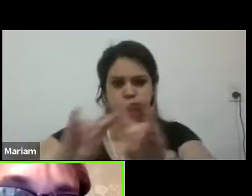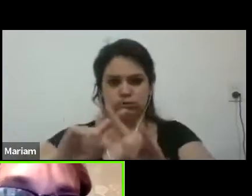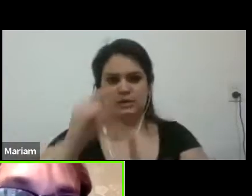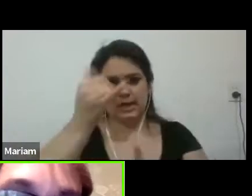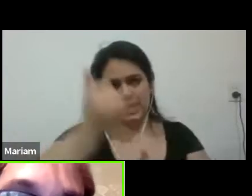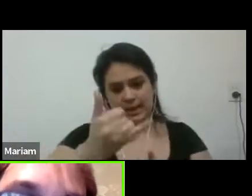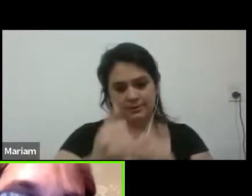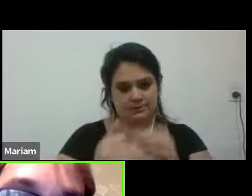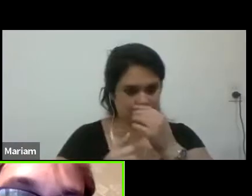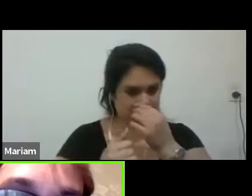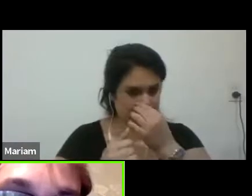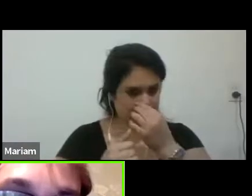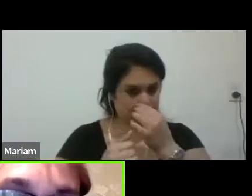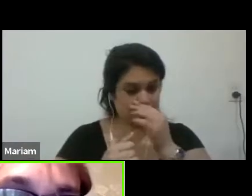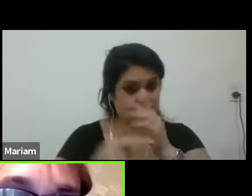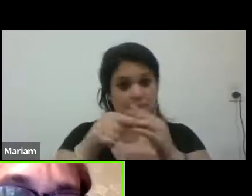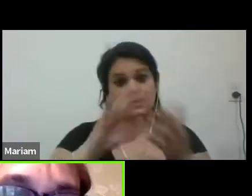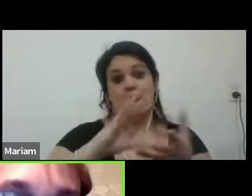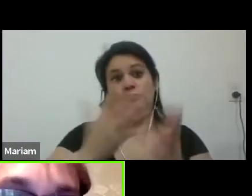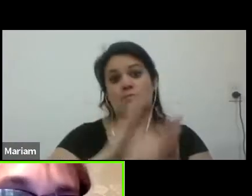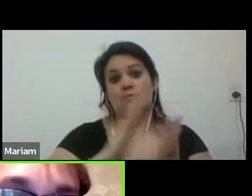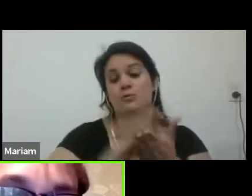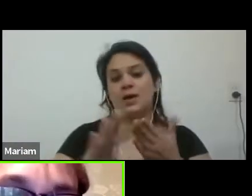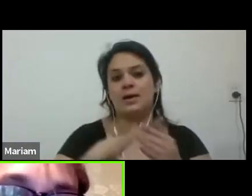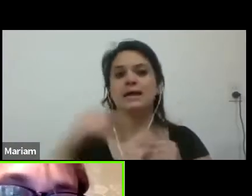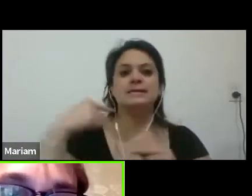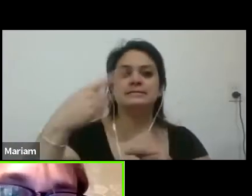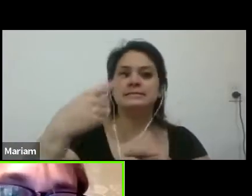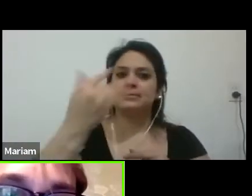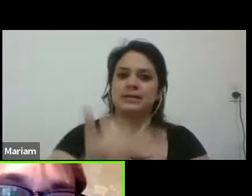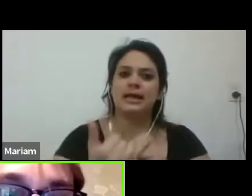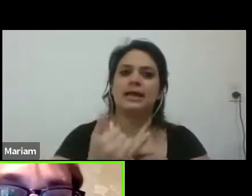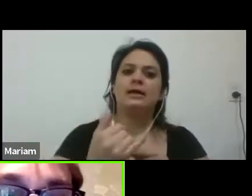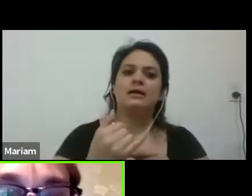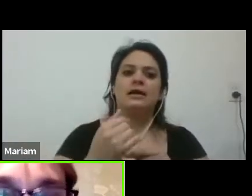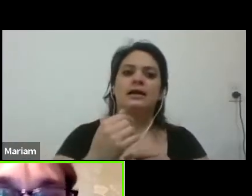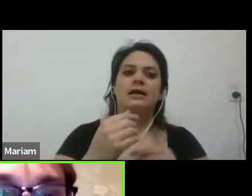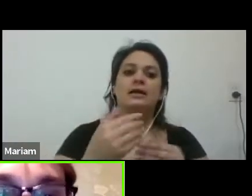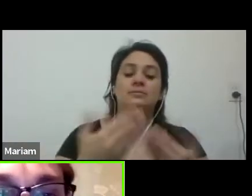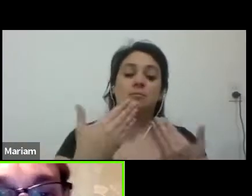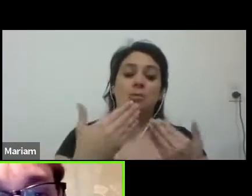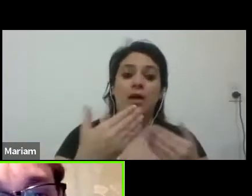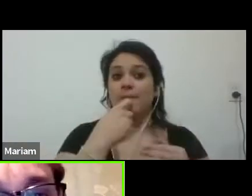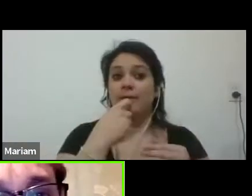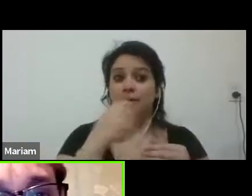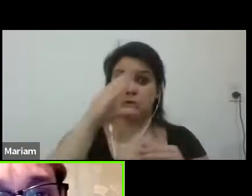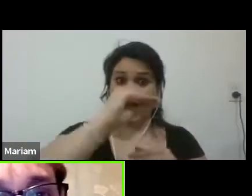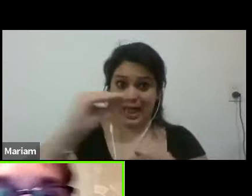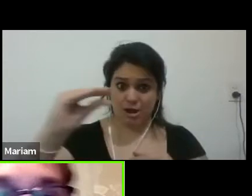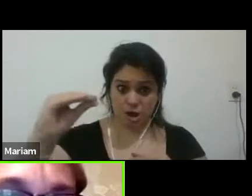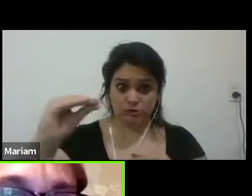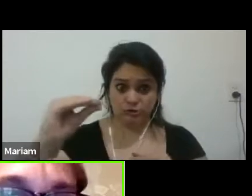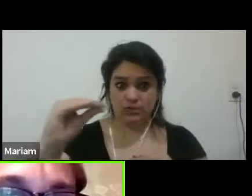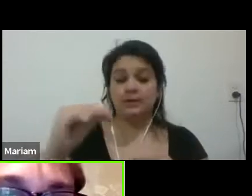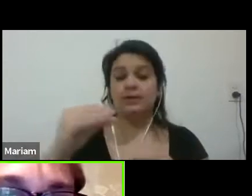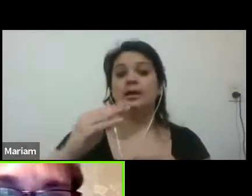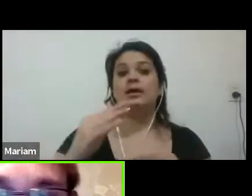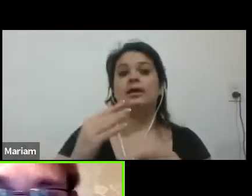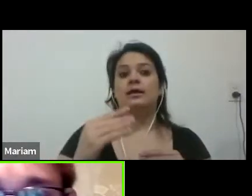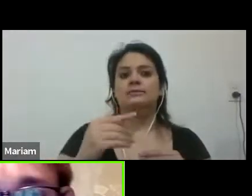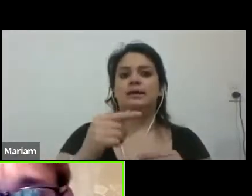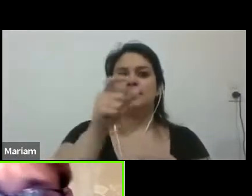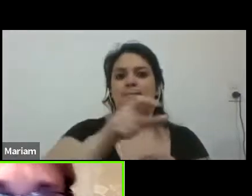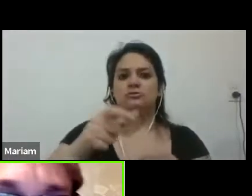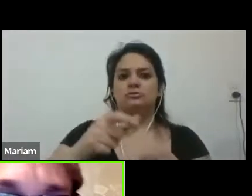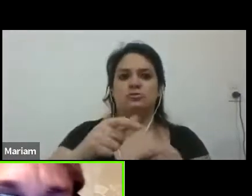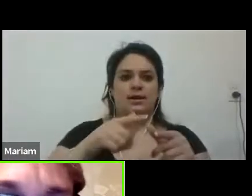esta nueva metodología se va a abrir siempre y cuando lleguemos a un cupo que nos amerite el turno en la apertura en el turno vespertino